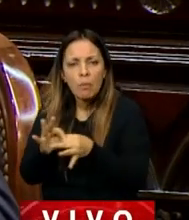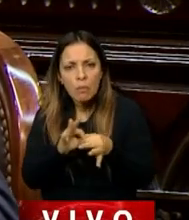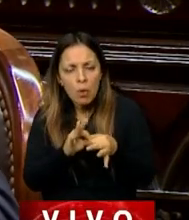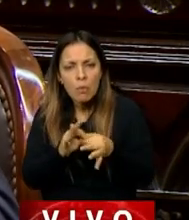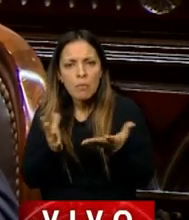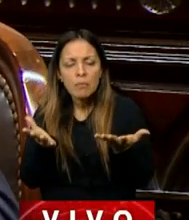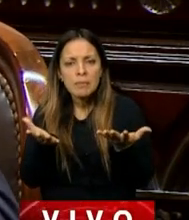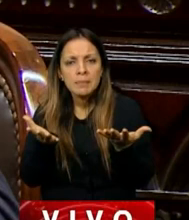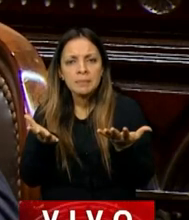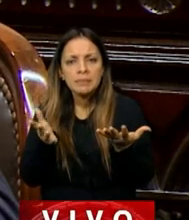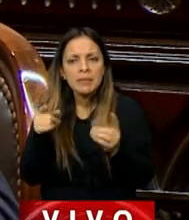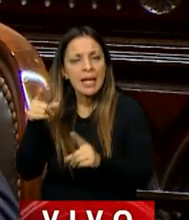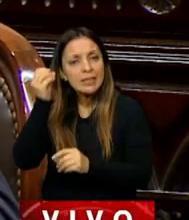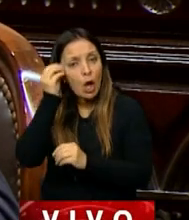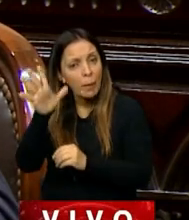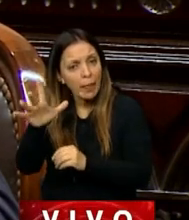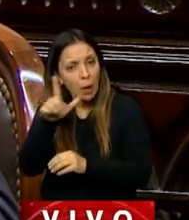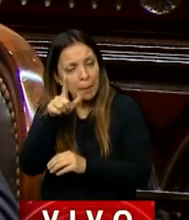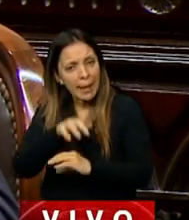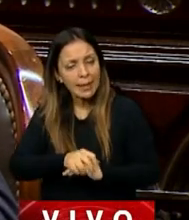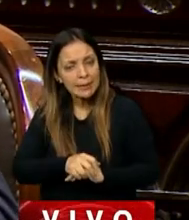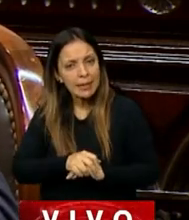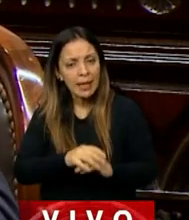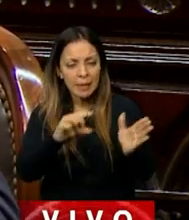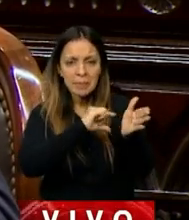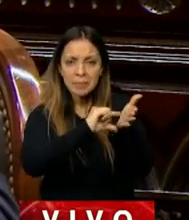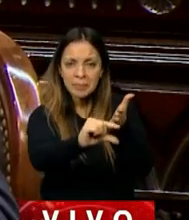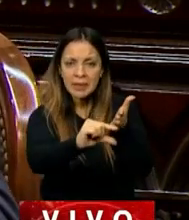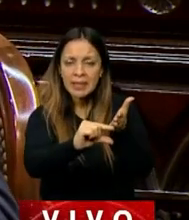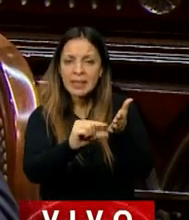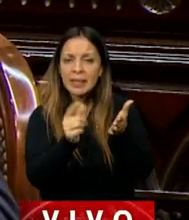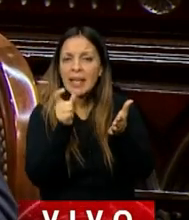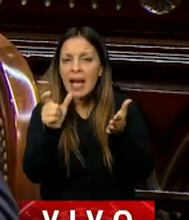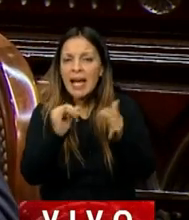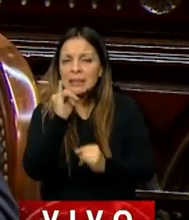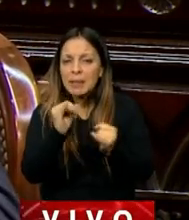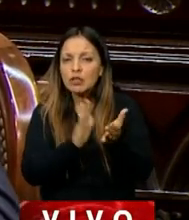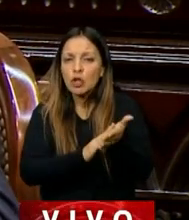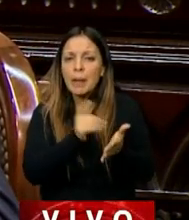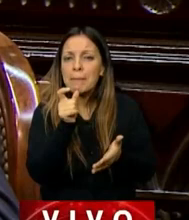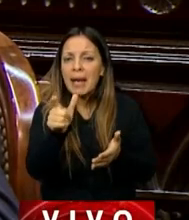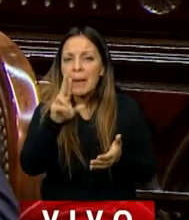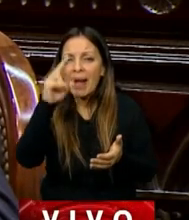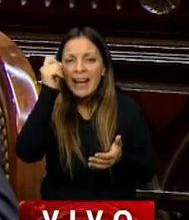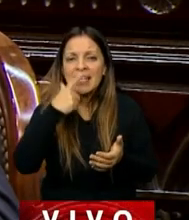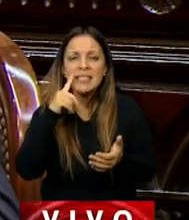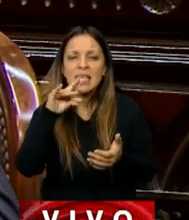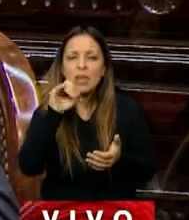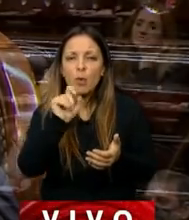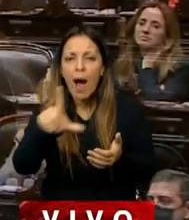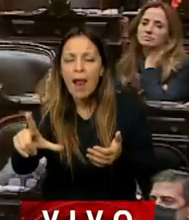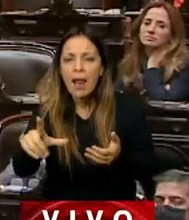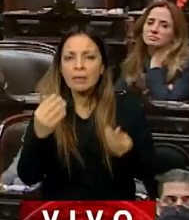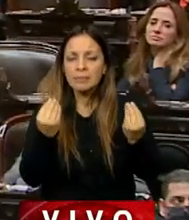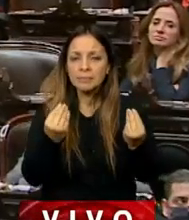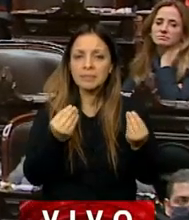y está omitiendo en la definición de residual, ya no la